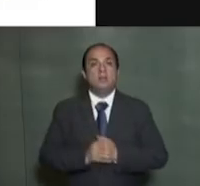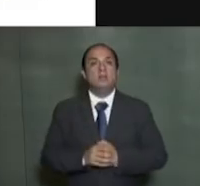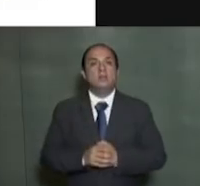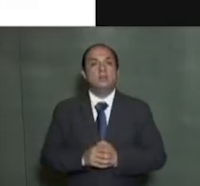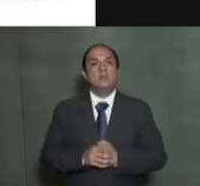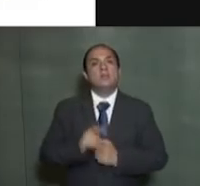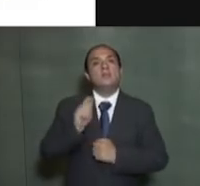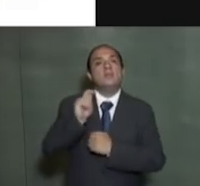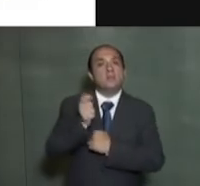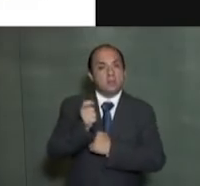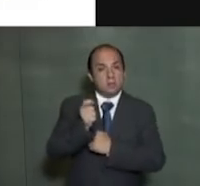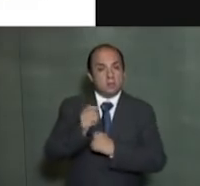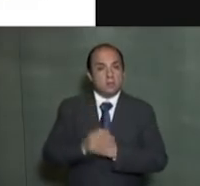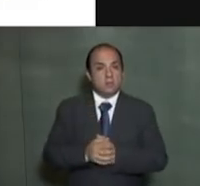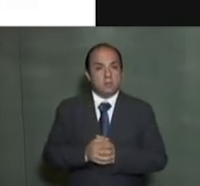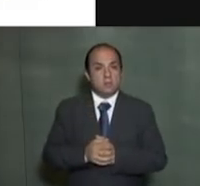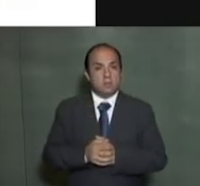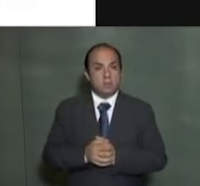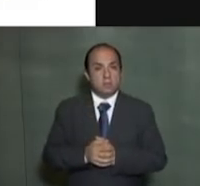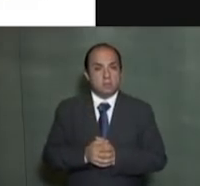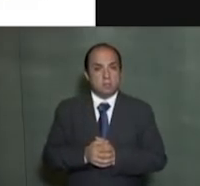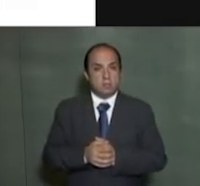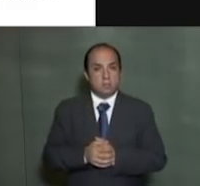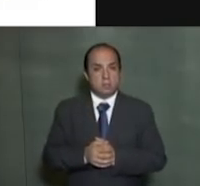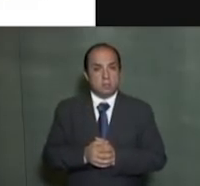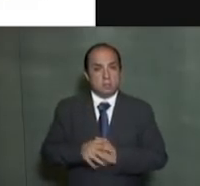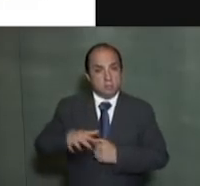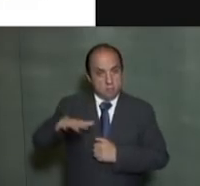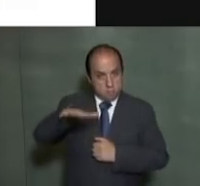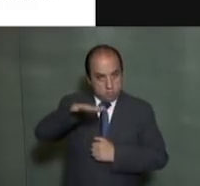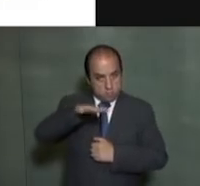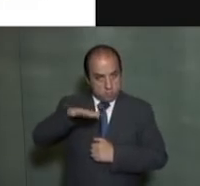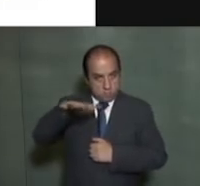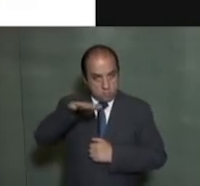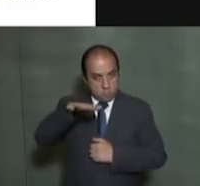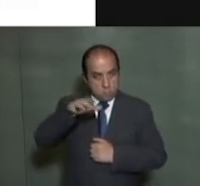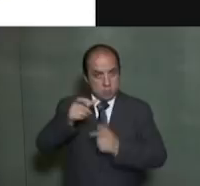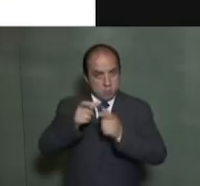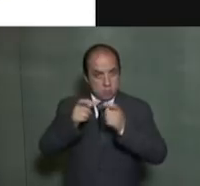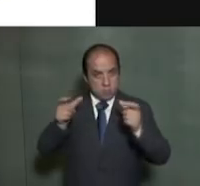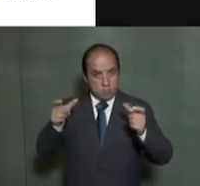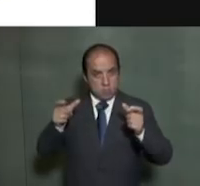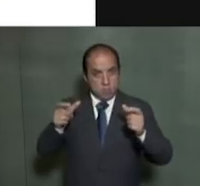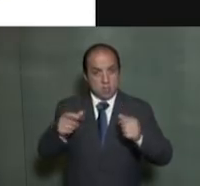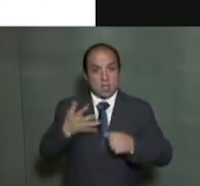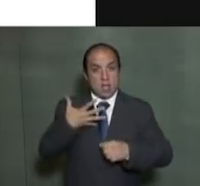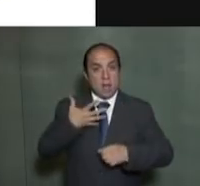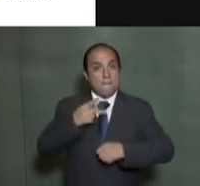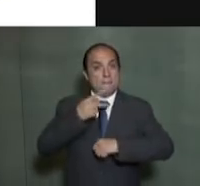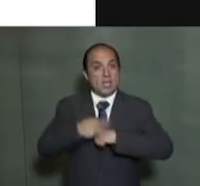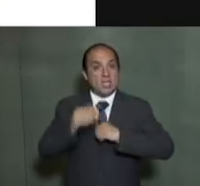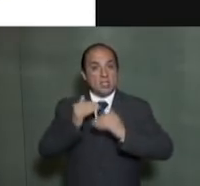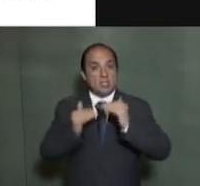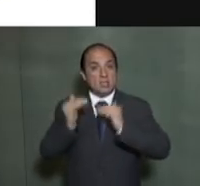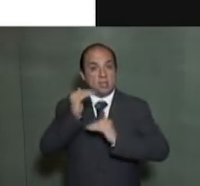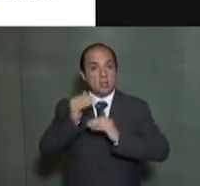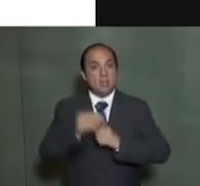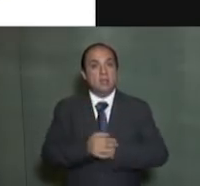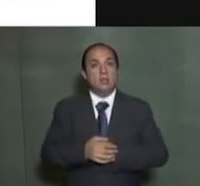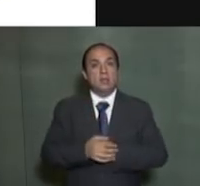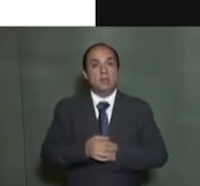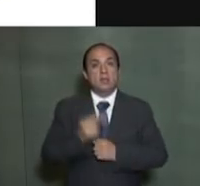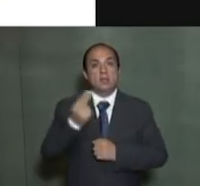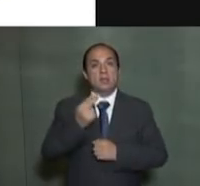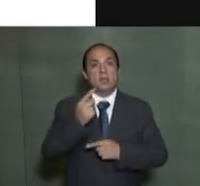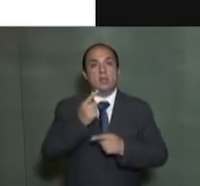cual no implica en sí mismo que los tramos sean de riesgo alto y que por lo mismo debieran de salir de